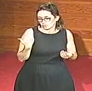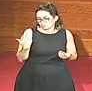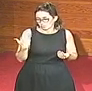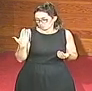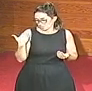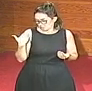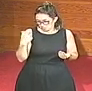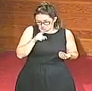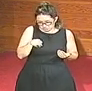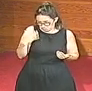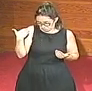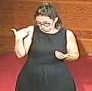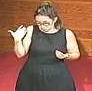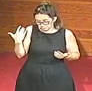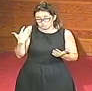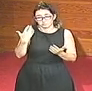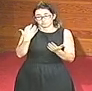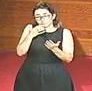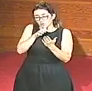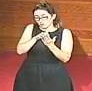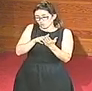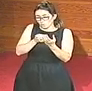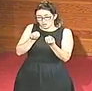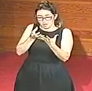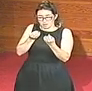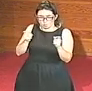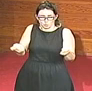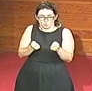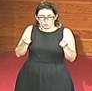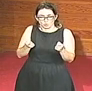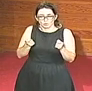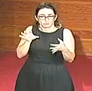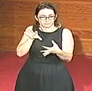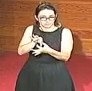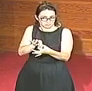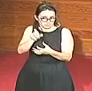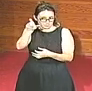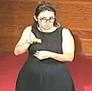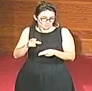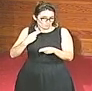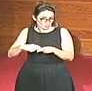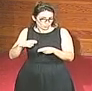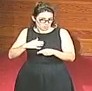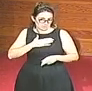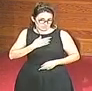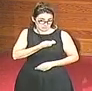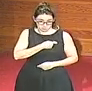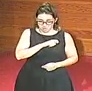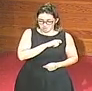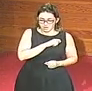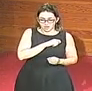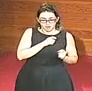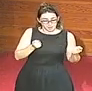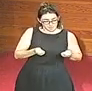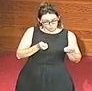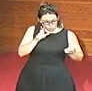hace unos meses se ha publicado una información sobre un político español por parte de un periodista